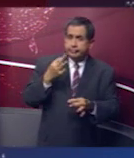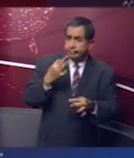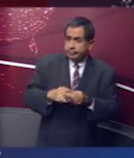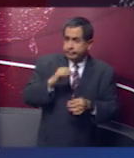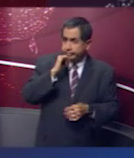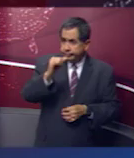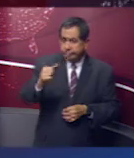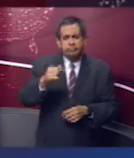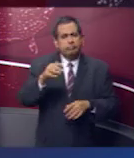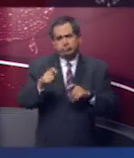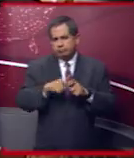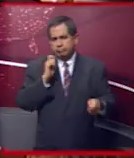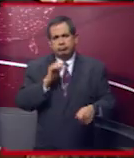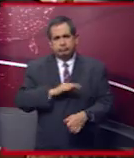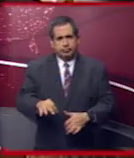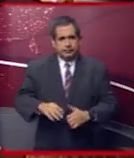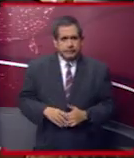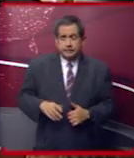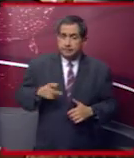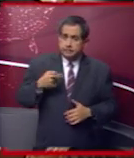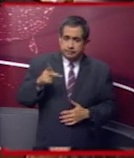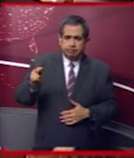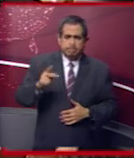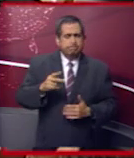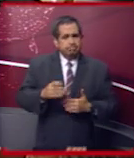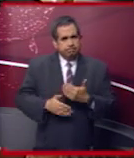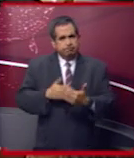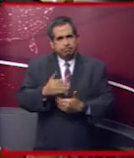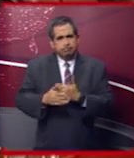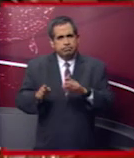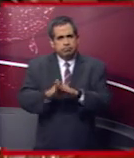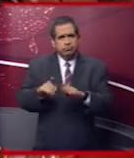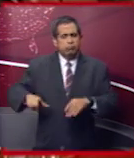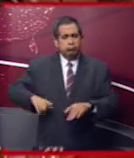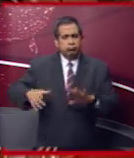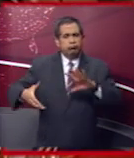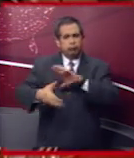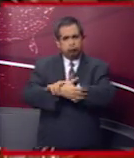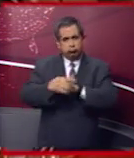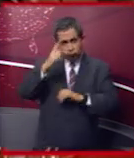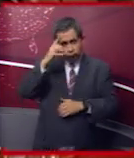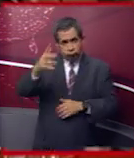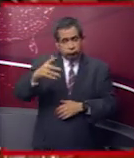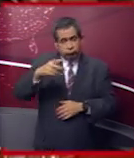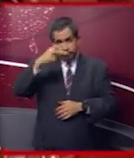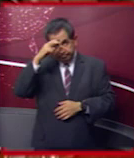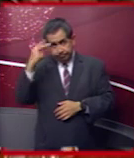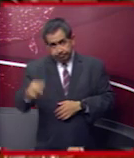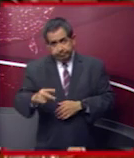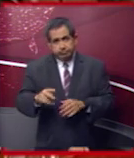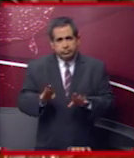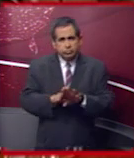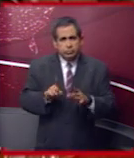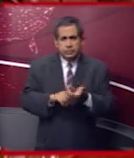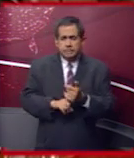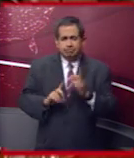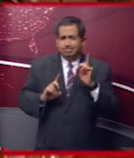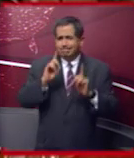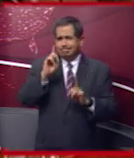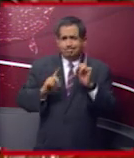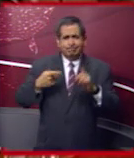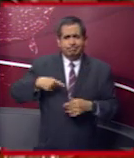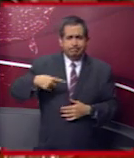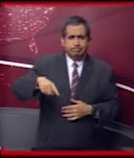del convenio respectivo. Sin embargo, la viabilidad que tendría un gobierno de coalición para el funcionamiento del sistema democrático mexicano ha sido